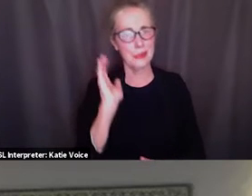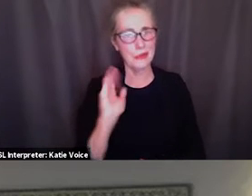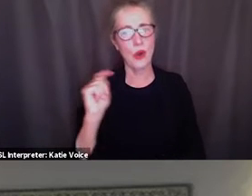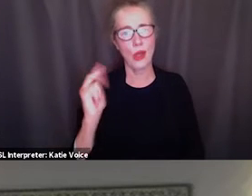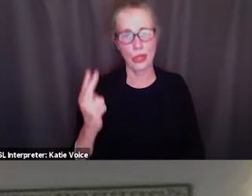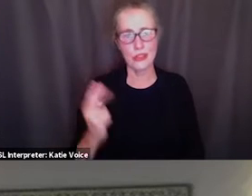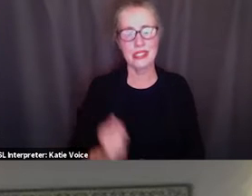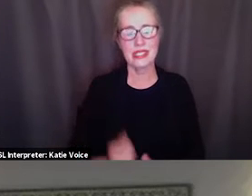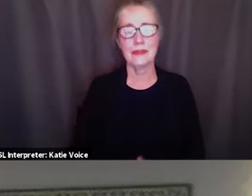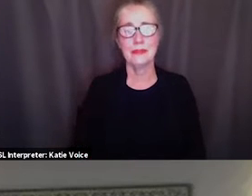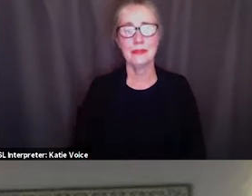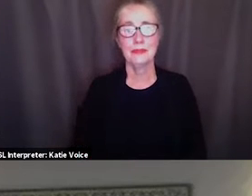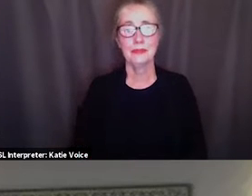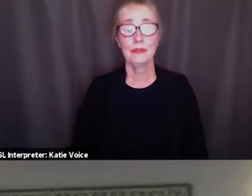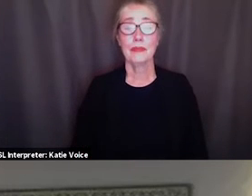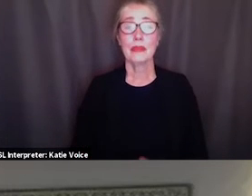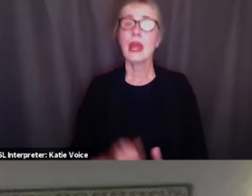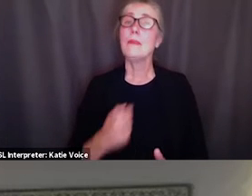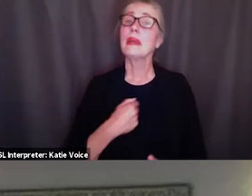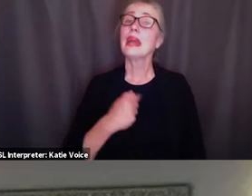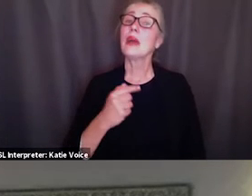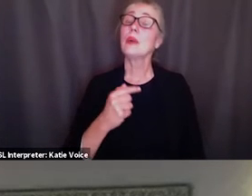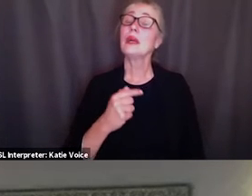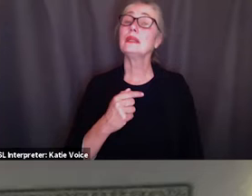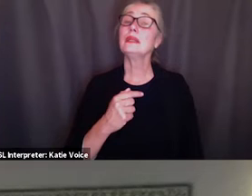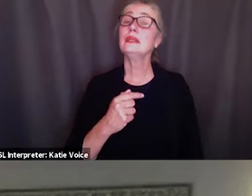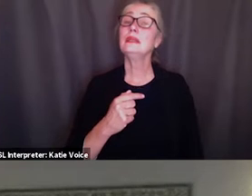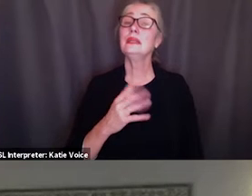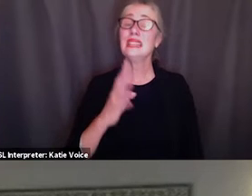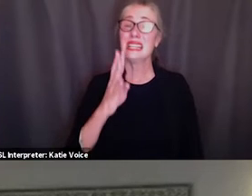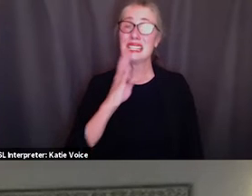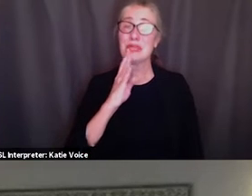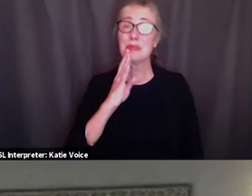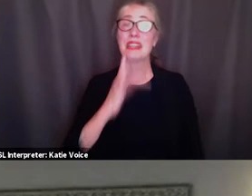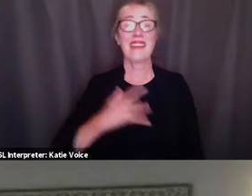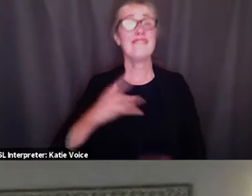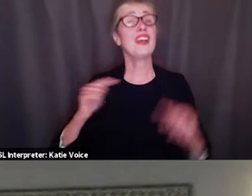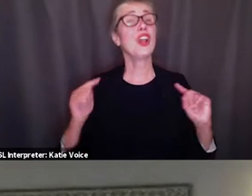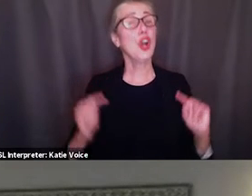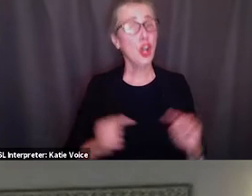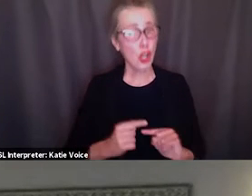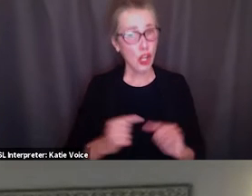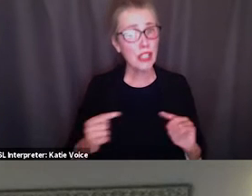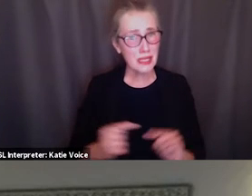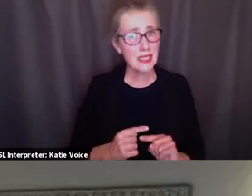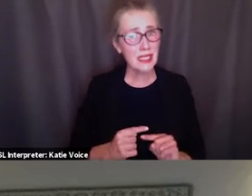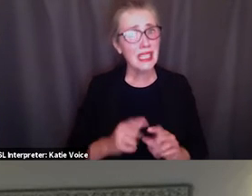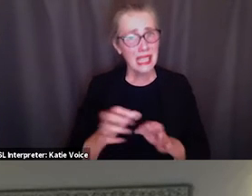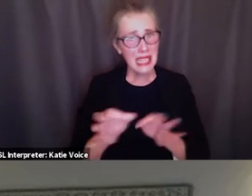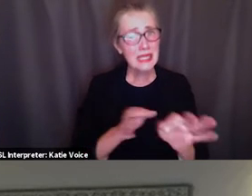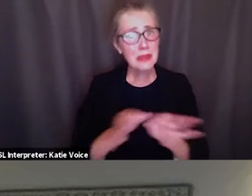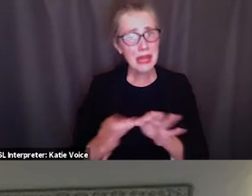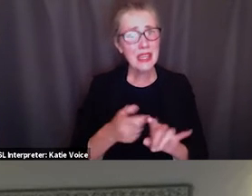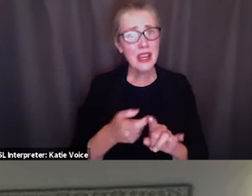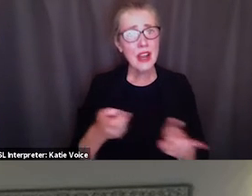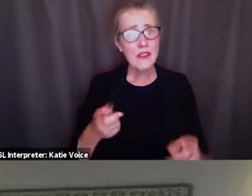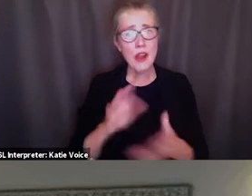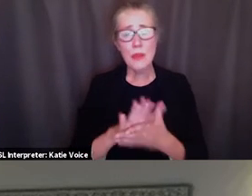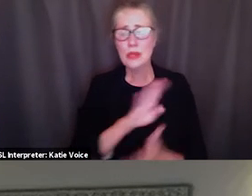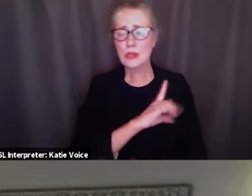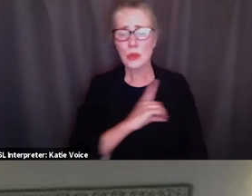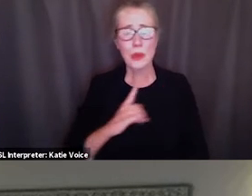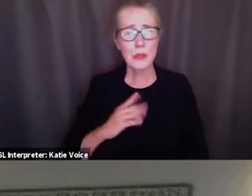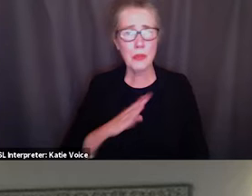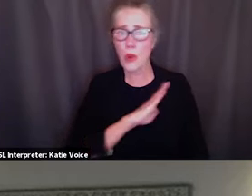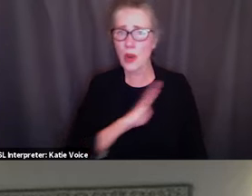que tengo que apresurarme dentro de 90 segundos como lo hice el jueves. Voy a hablar sobre el dolor que yo siento ante el Consejo